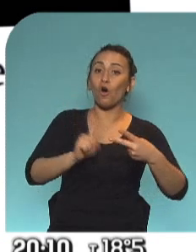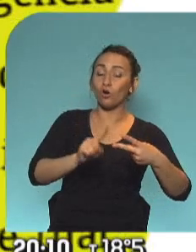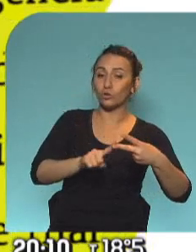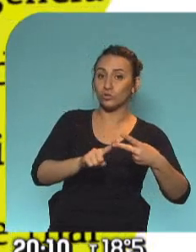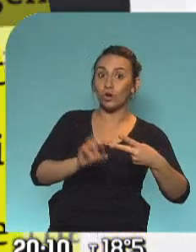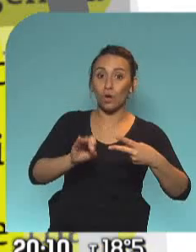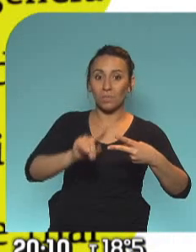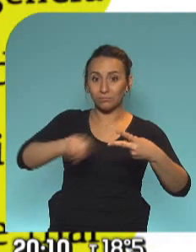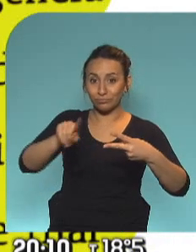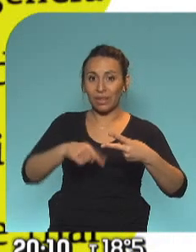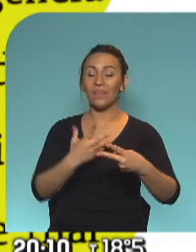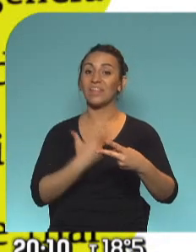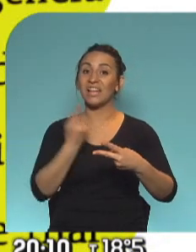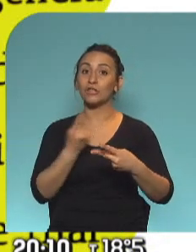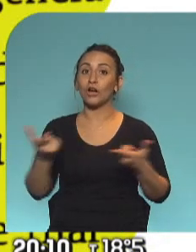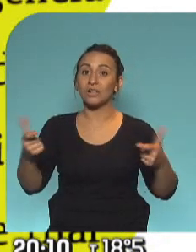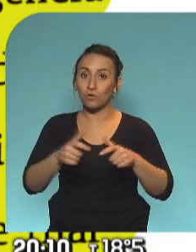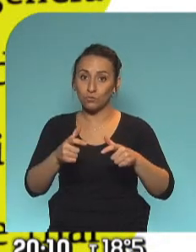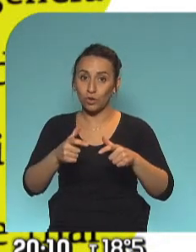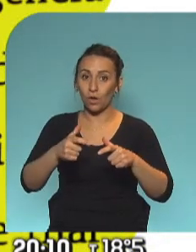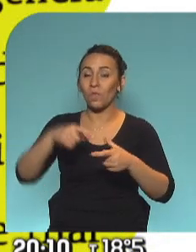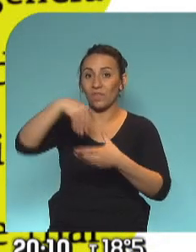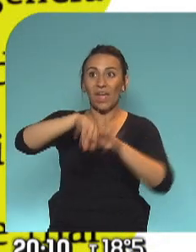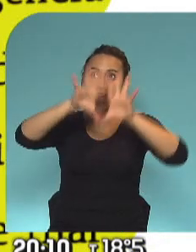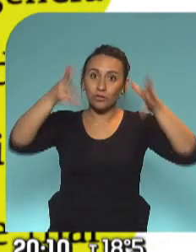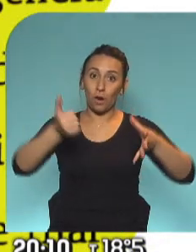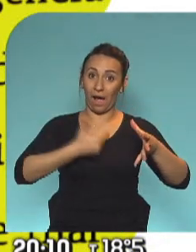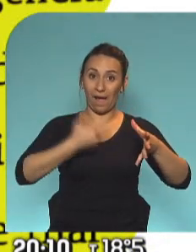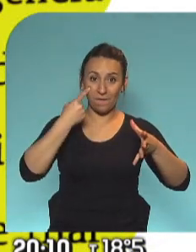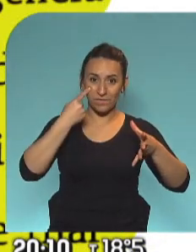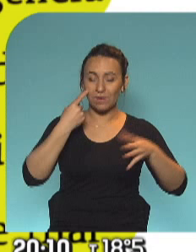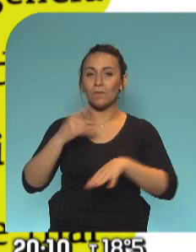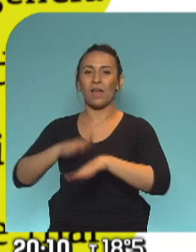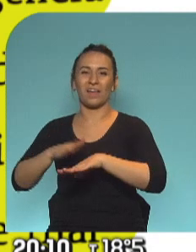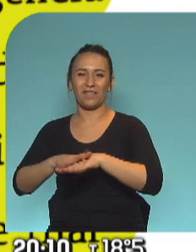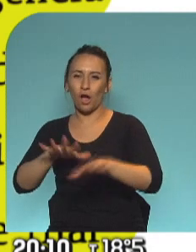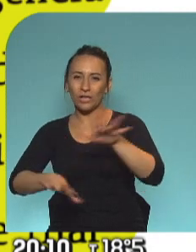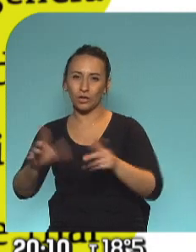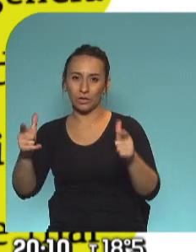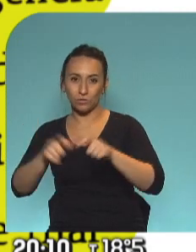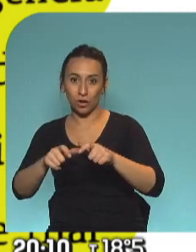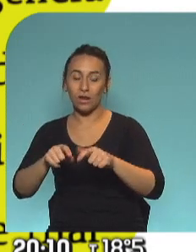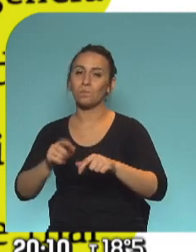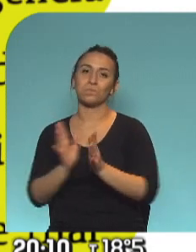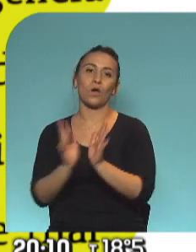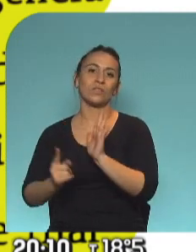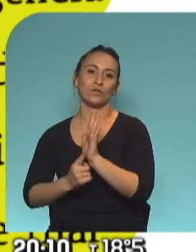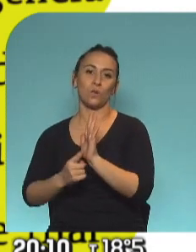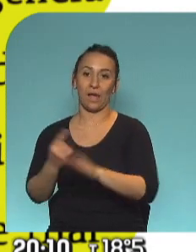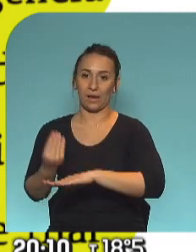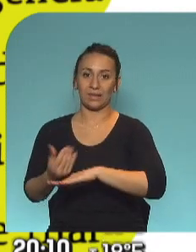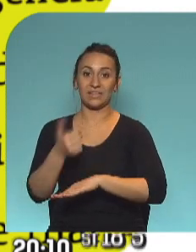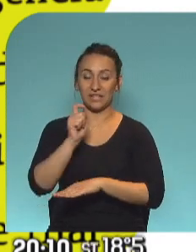el director de reunión del área de reunión de la AFI, corresponde a quien por entonces era el titular de esa área, que es